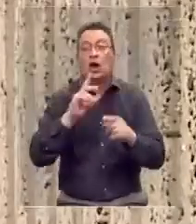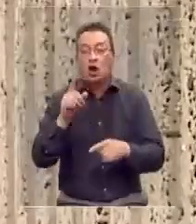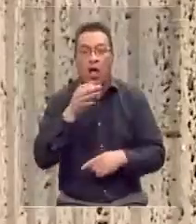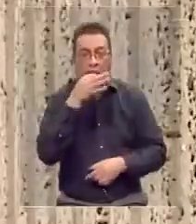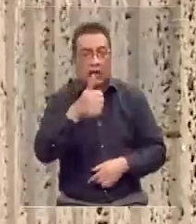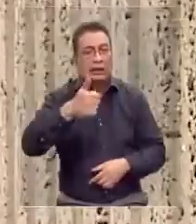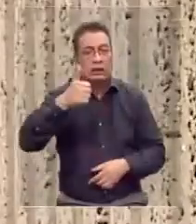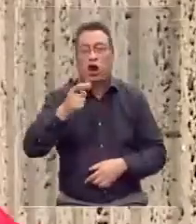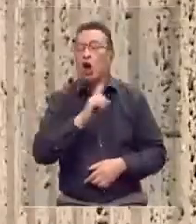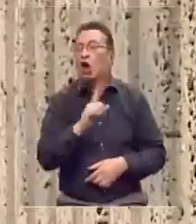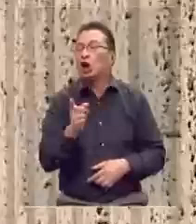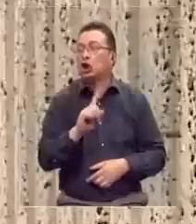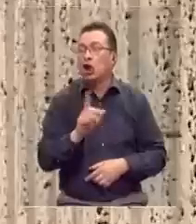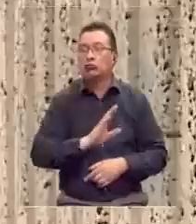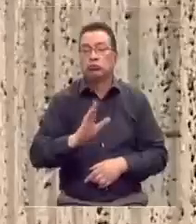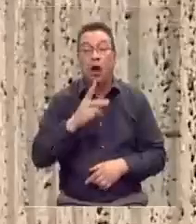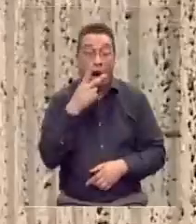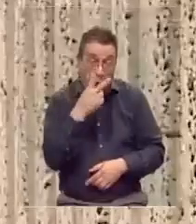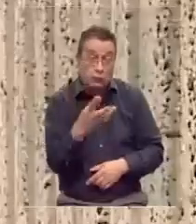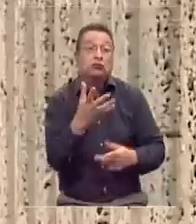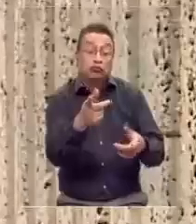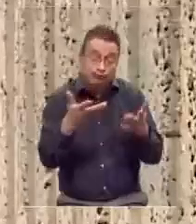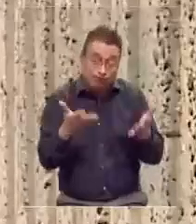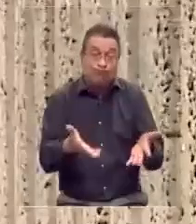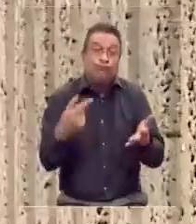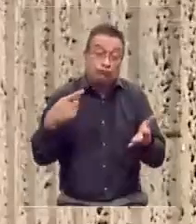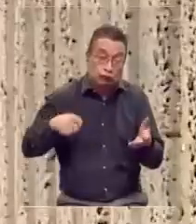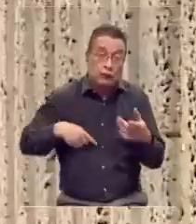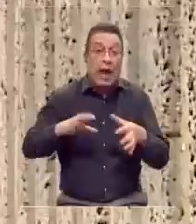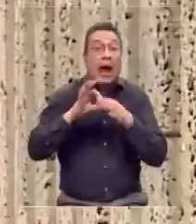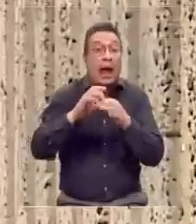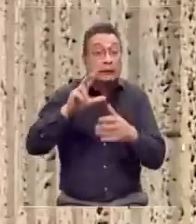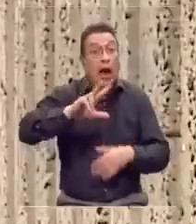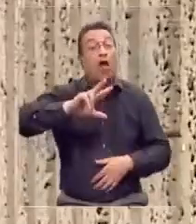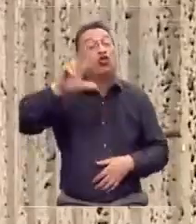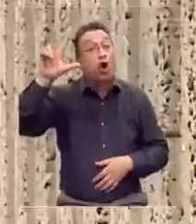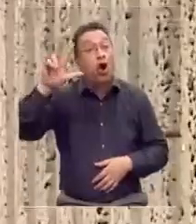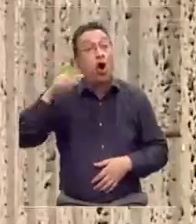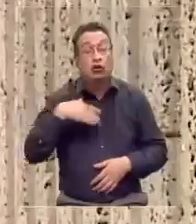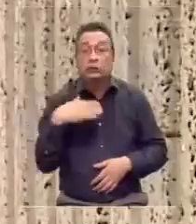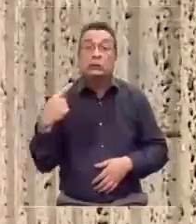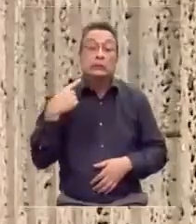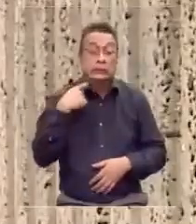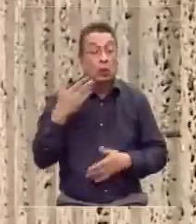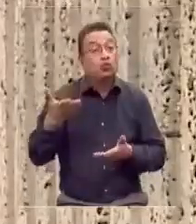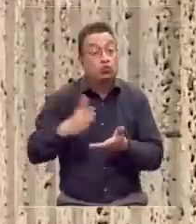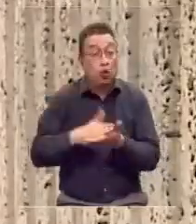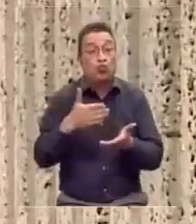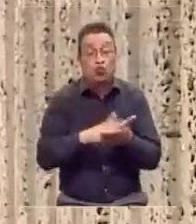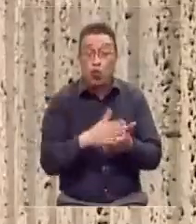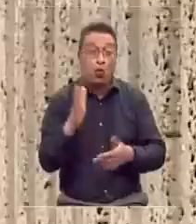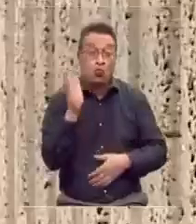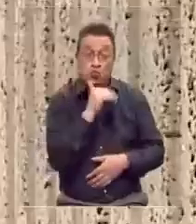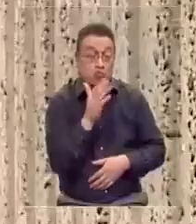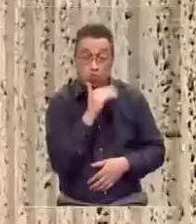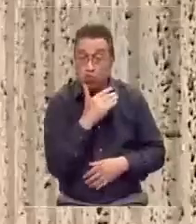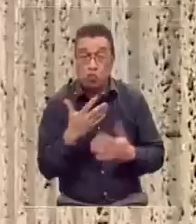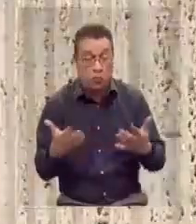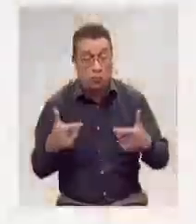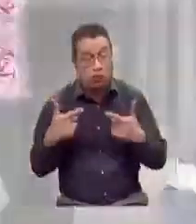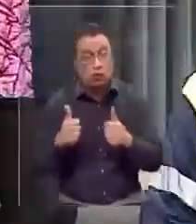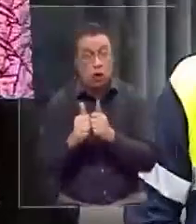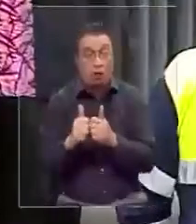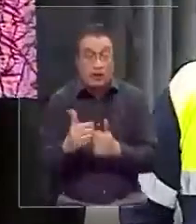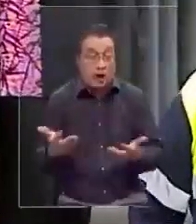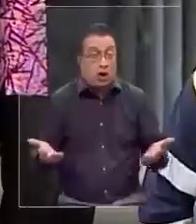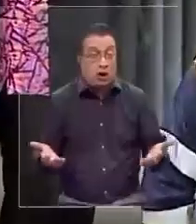él no quiso obedecer y hoy día vemos las consecuencias y damos la gracia a Dios de no contar con la tragedia de perder cuerpo o vidas de